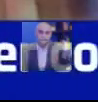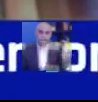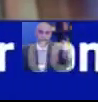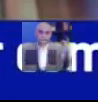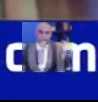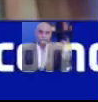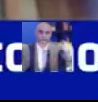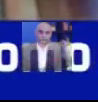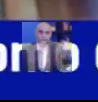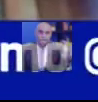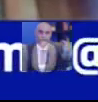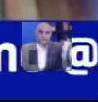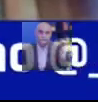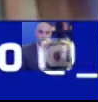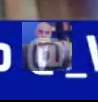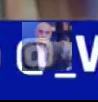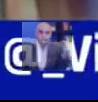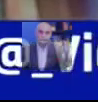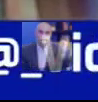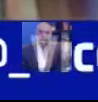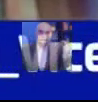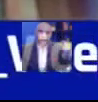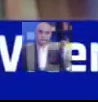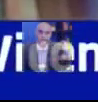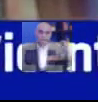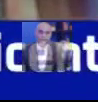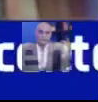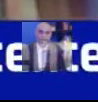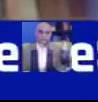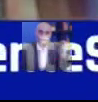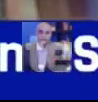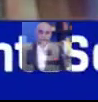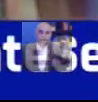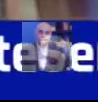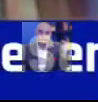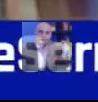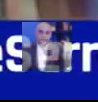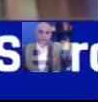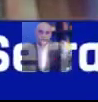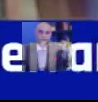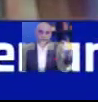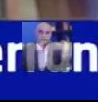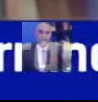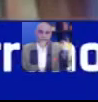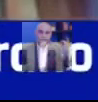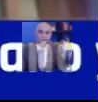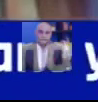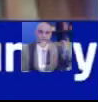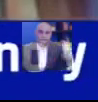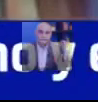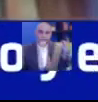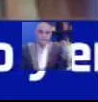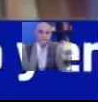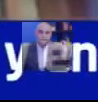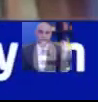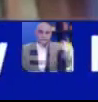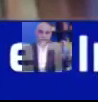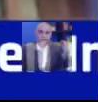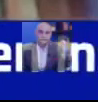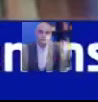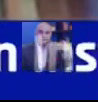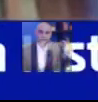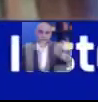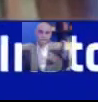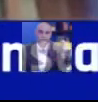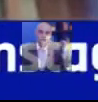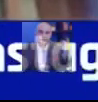y más bien los que están confundidos son ellos. Así que pues es muy lamentable que ataquen una trayectoria de un jurista, además, porque